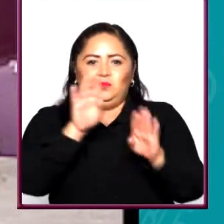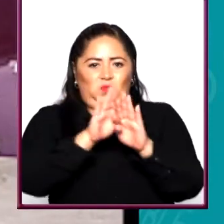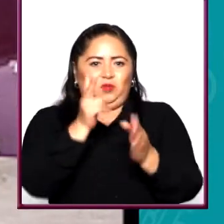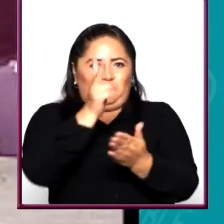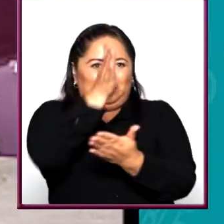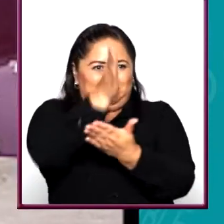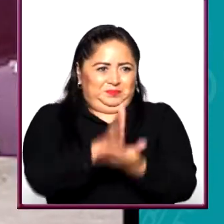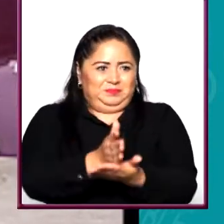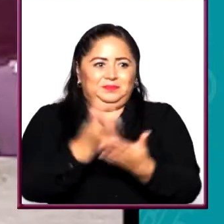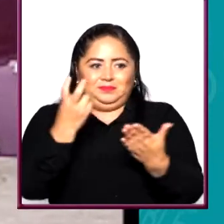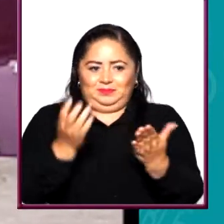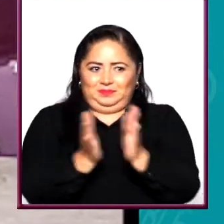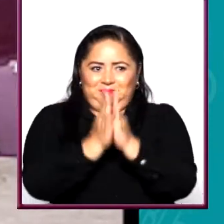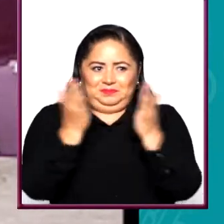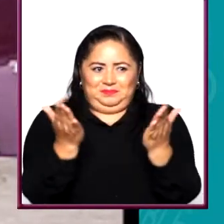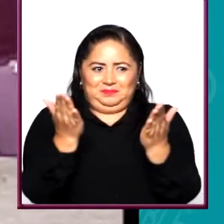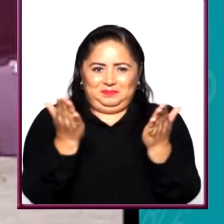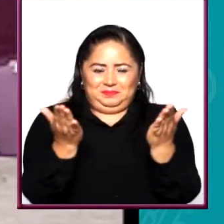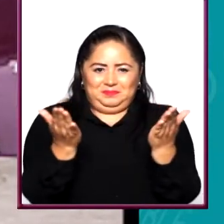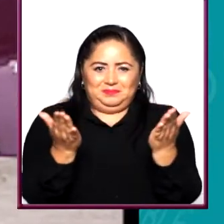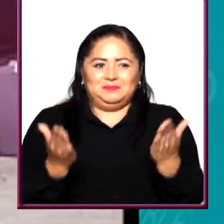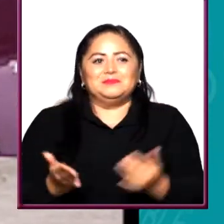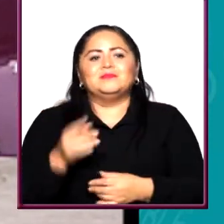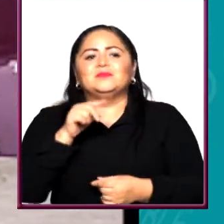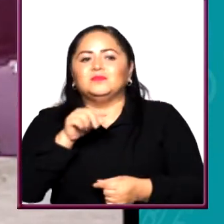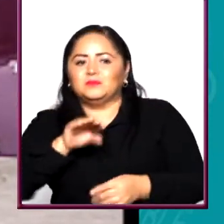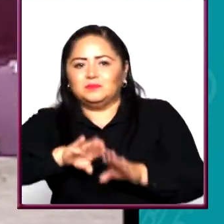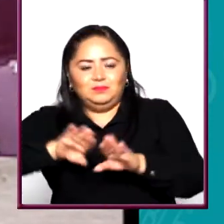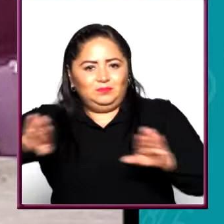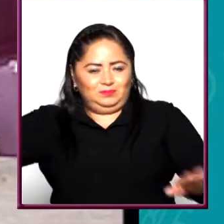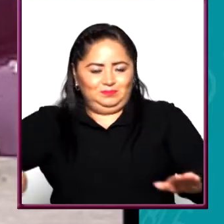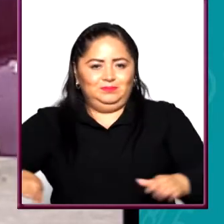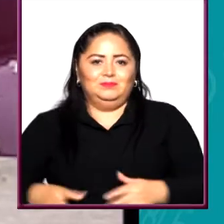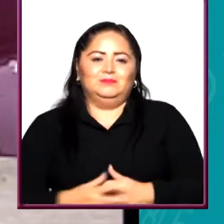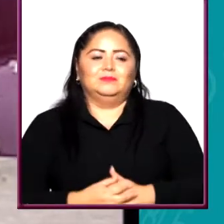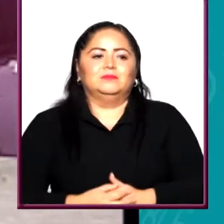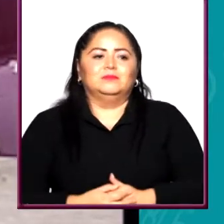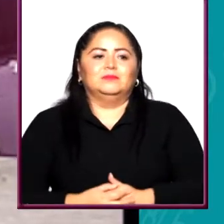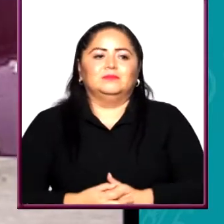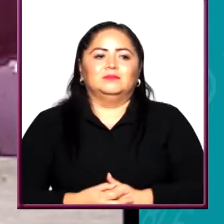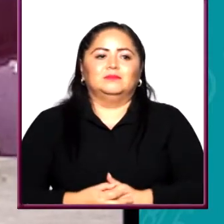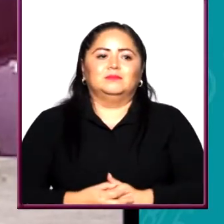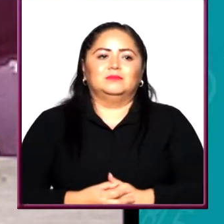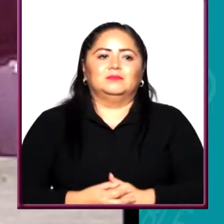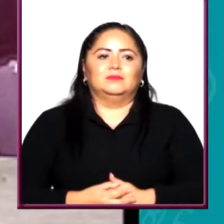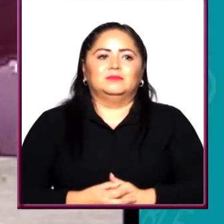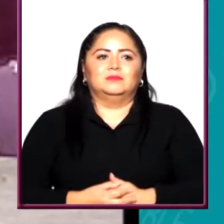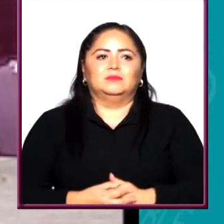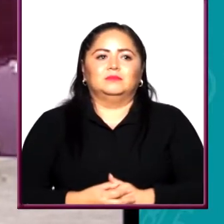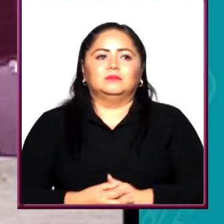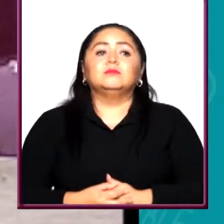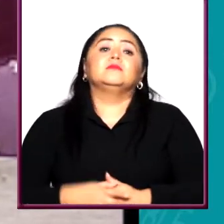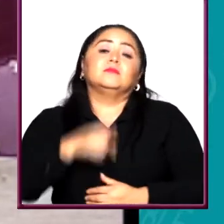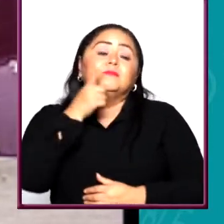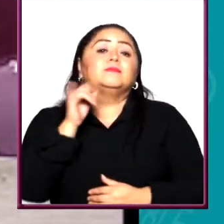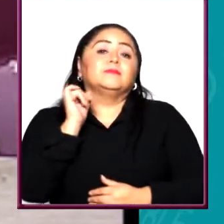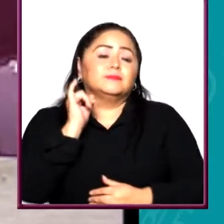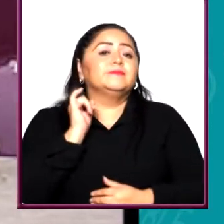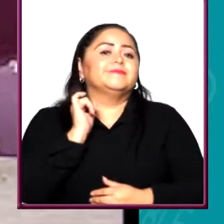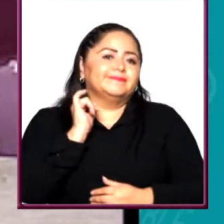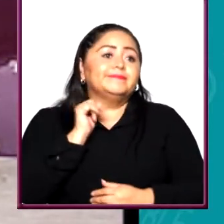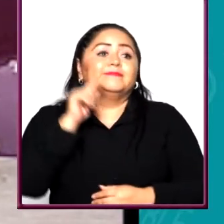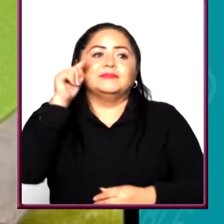Dejamos una de las mitades a un lado y esta otra la ponemos invertida. Así. Y